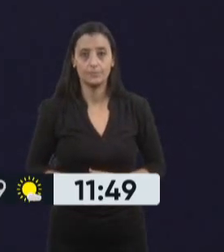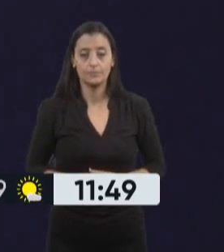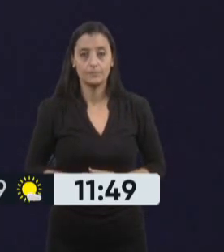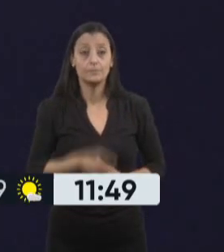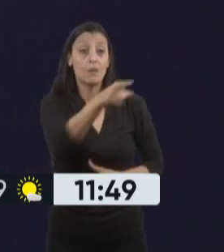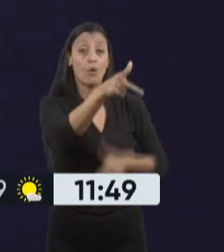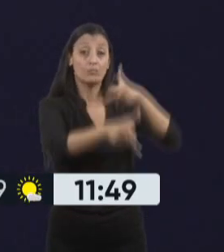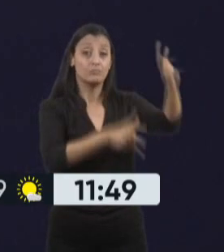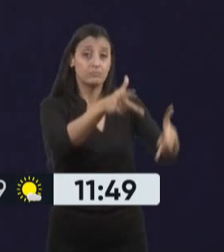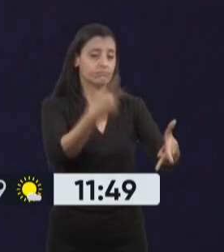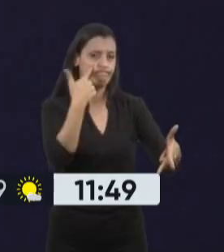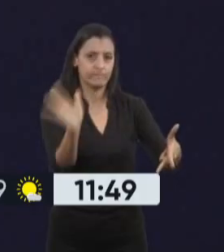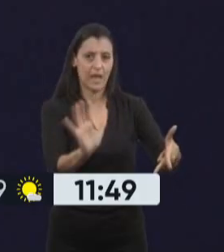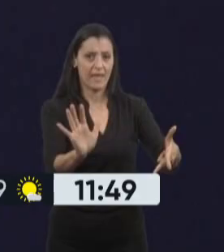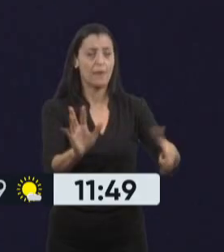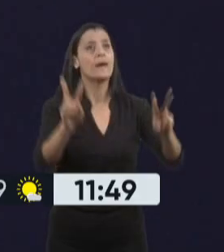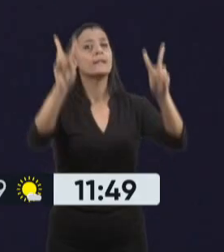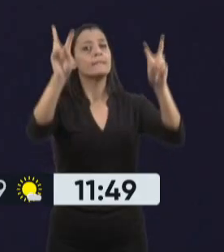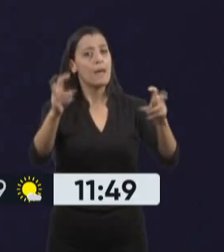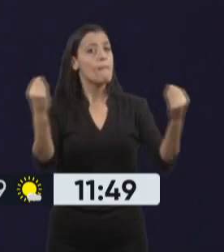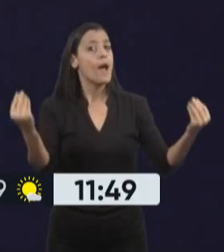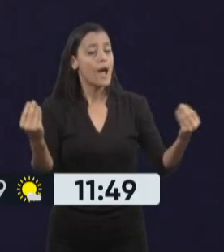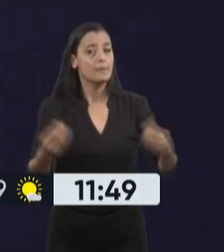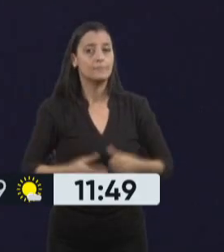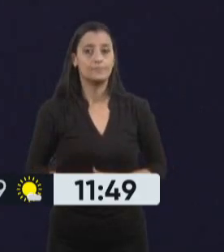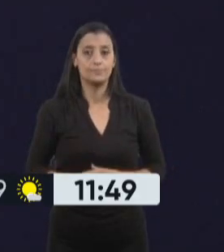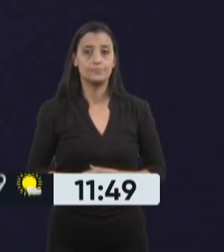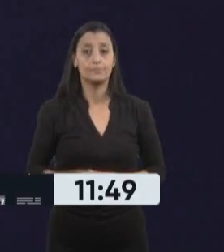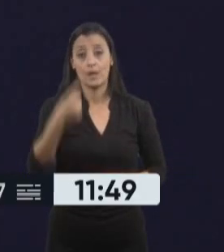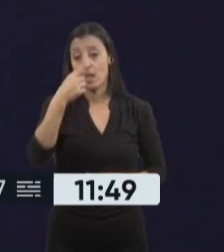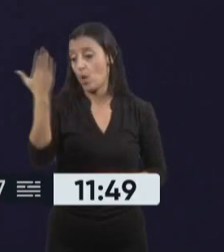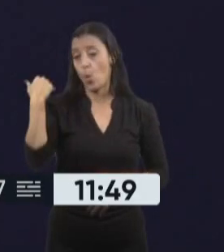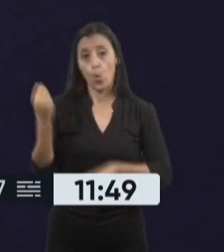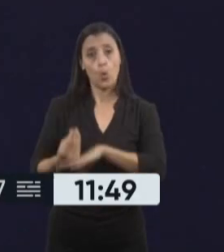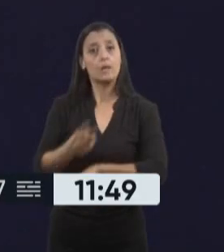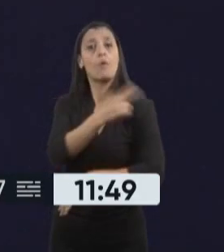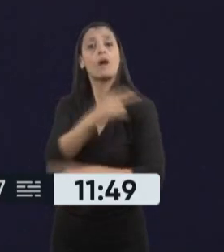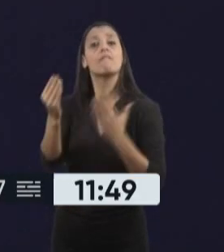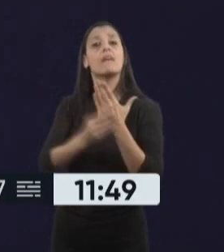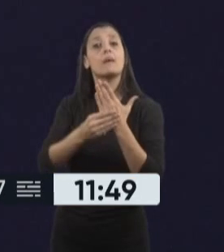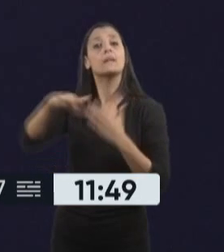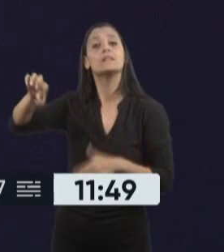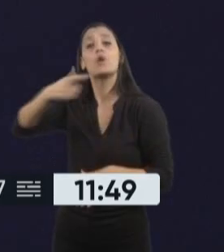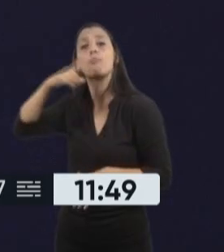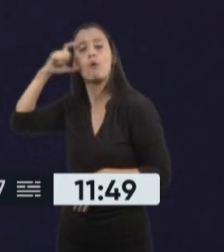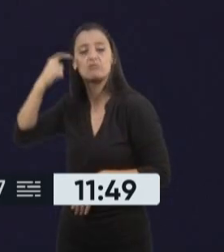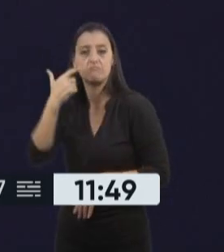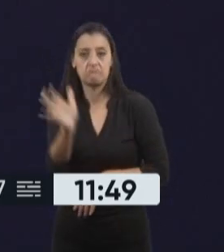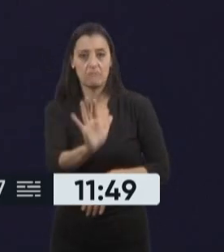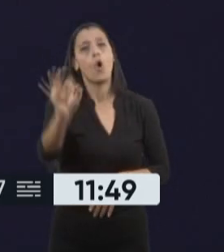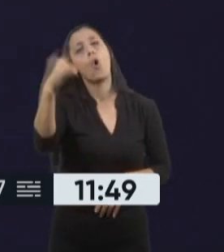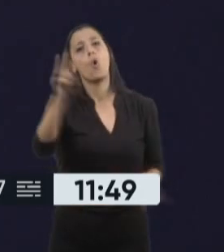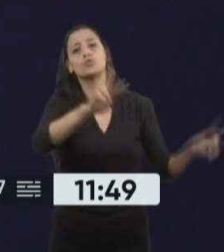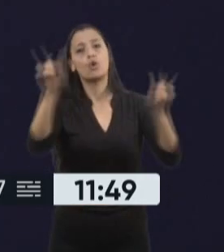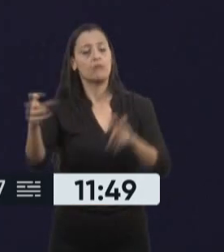lo que mencionás vos en relación al anterior o al último jefe de gabinete, ni a ninguna otra cuestión extraña